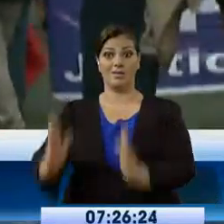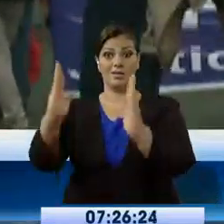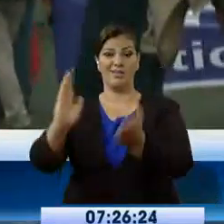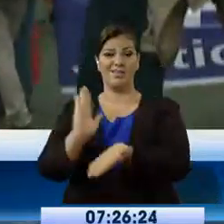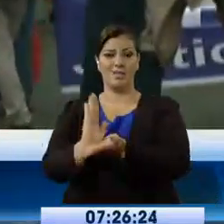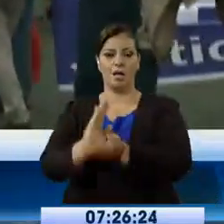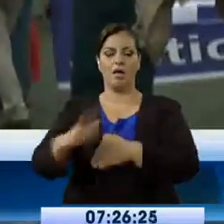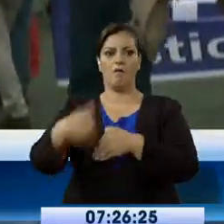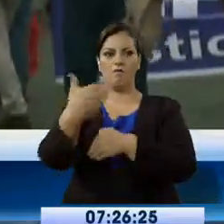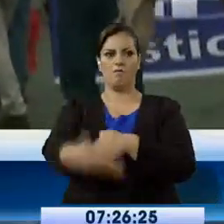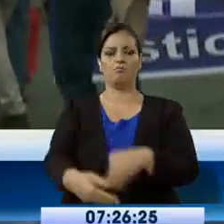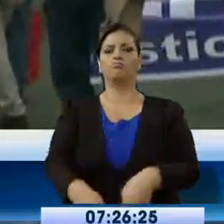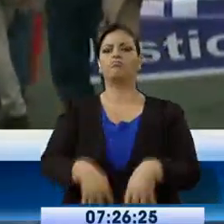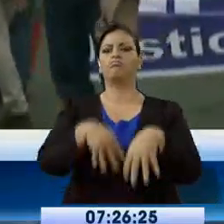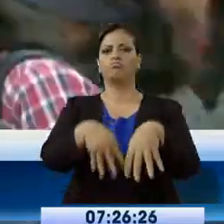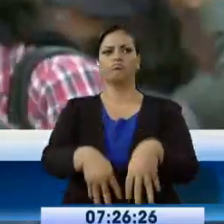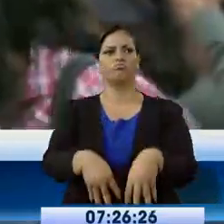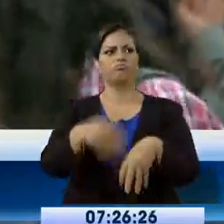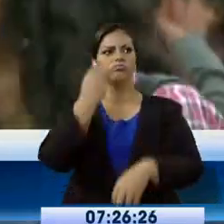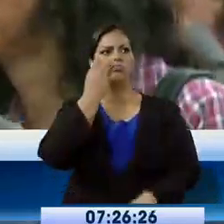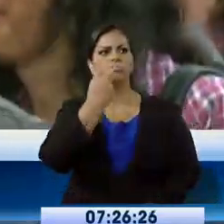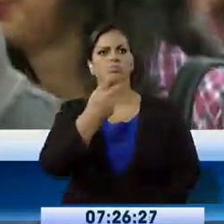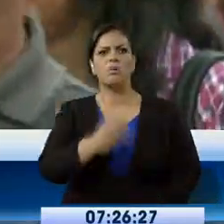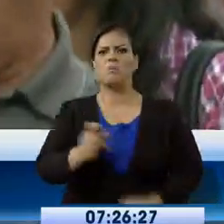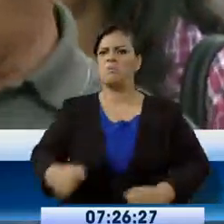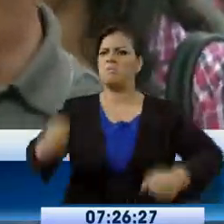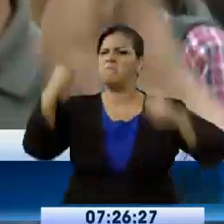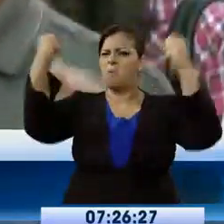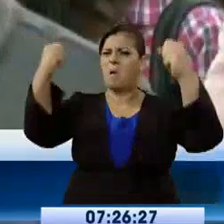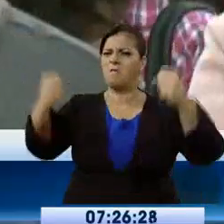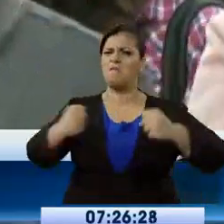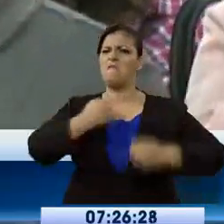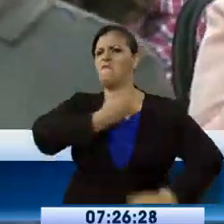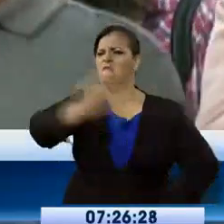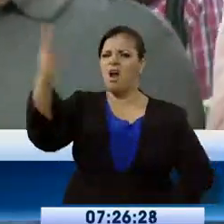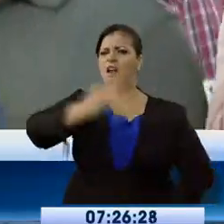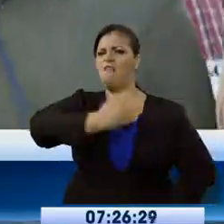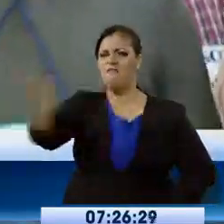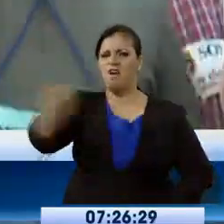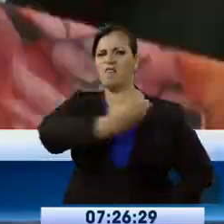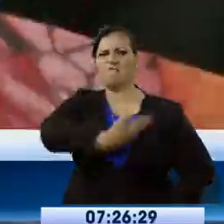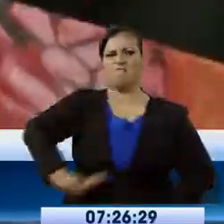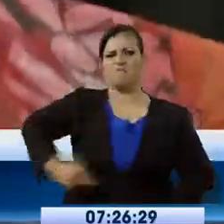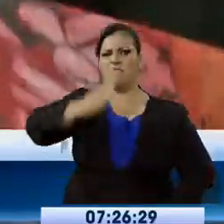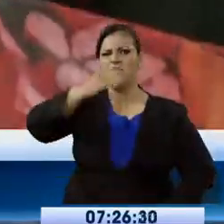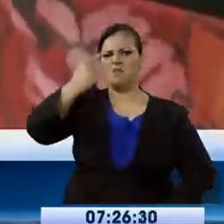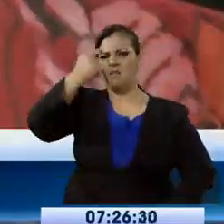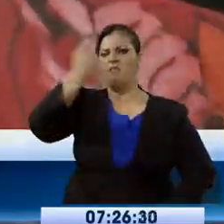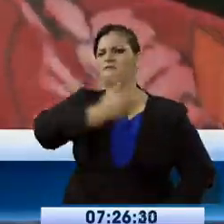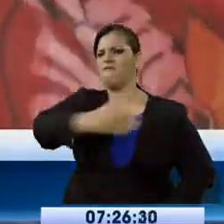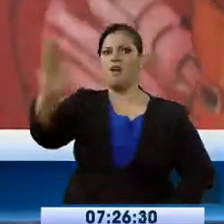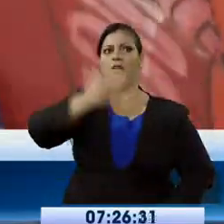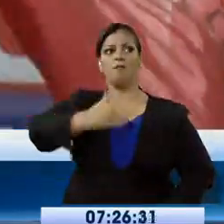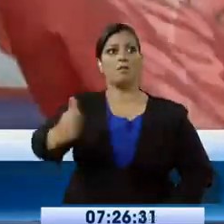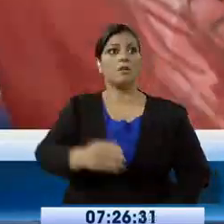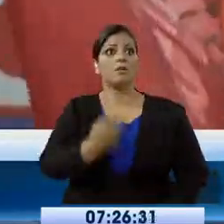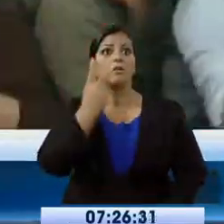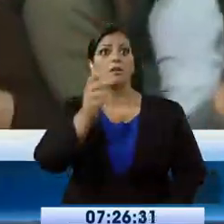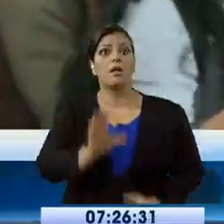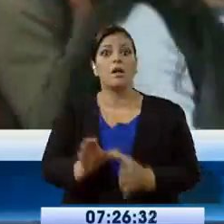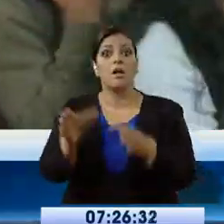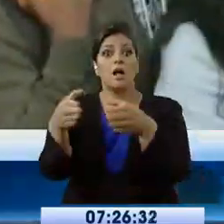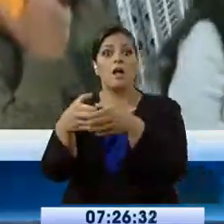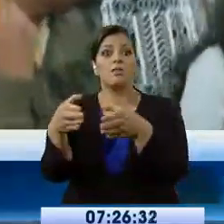ellos representantes de la UNE, quienes se sumaron a las protestas tras la decisión del régimen de ordenar su disolución.